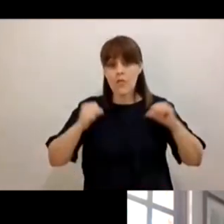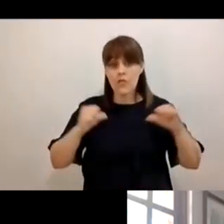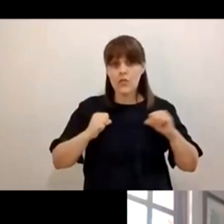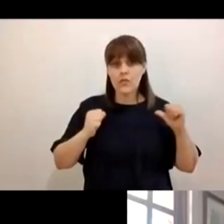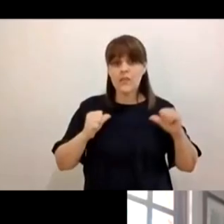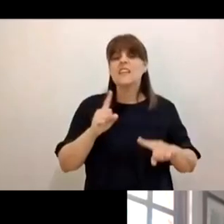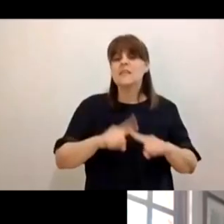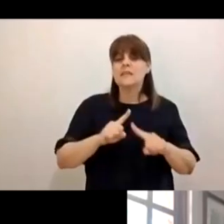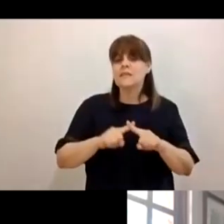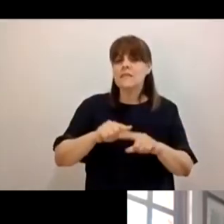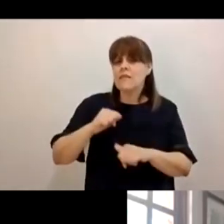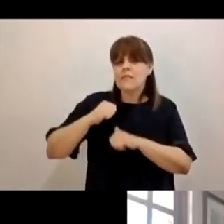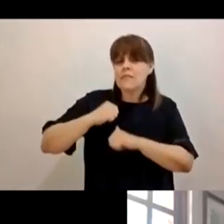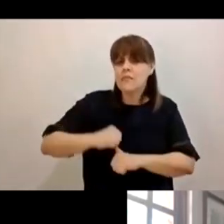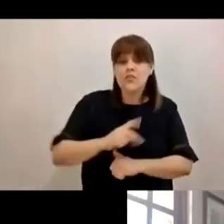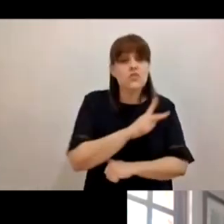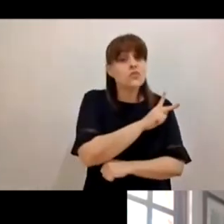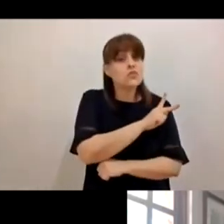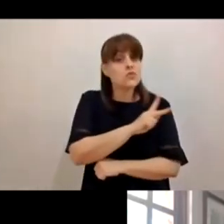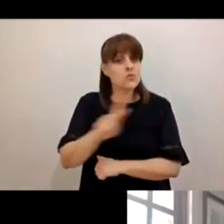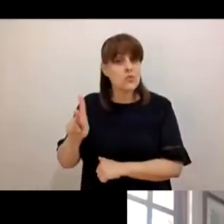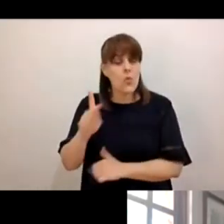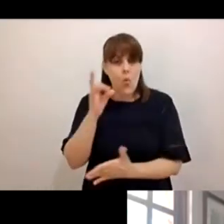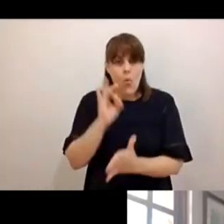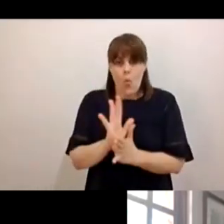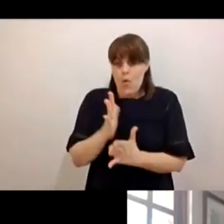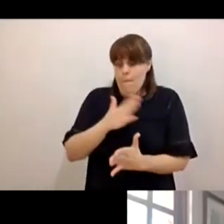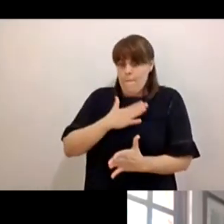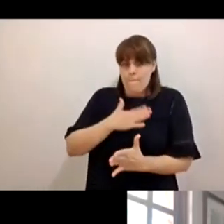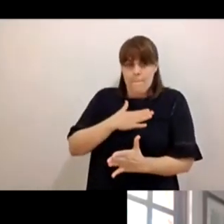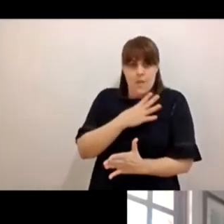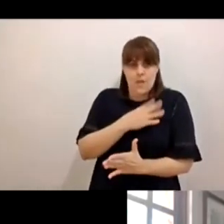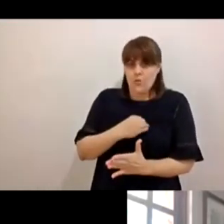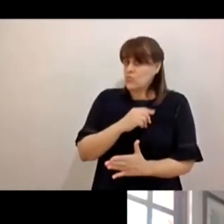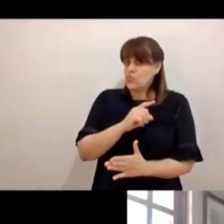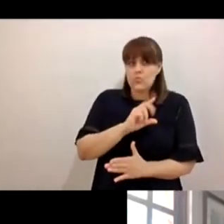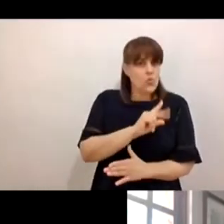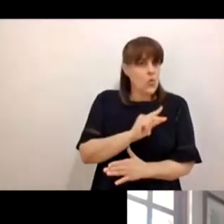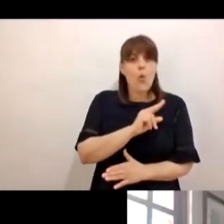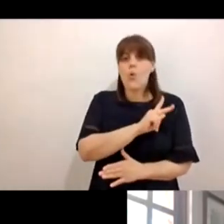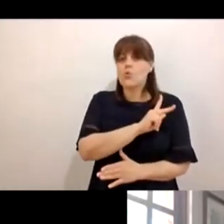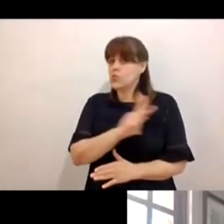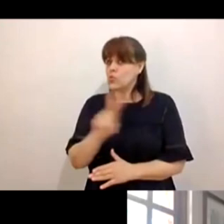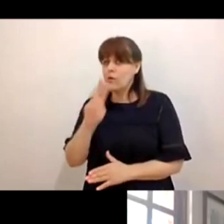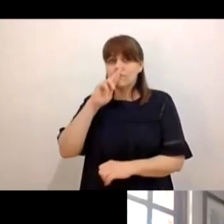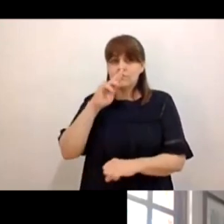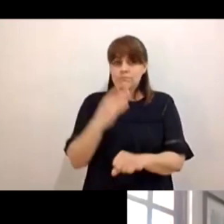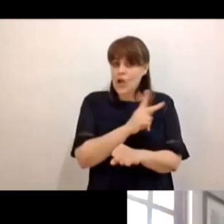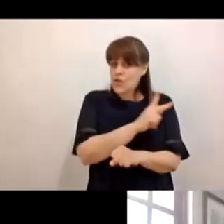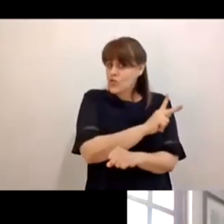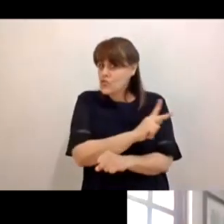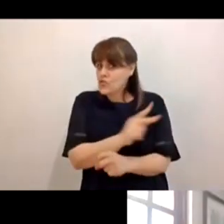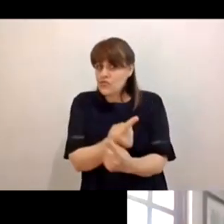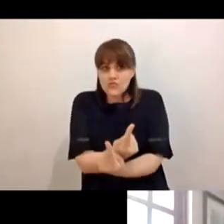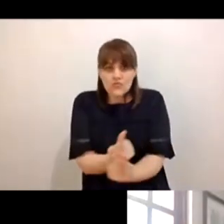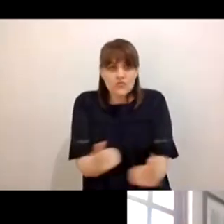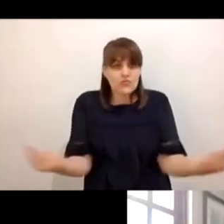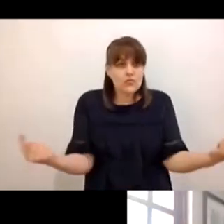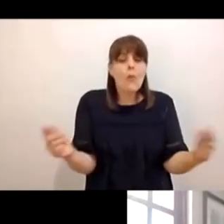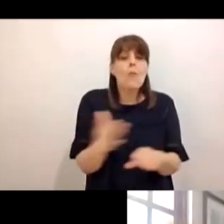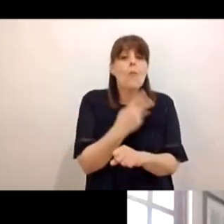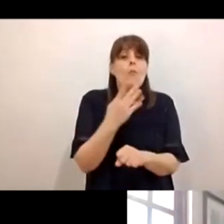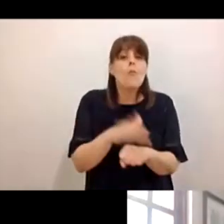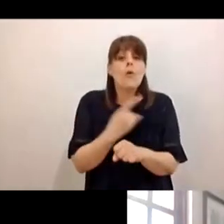que importar los hijos y las hijas de todos no solo los de nosotros porque al final pues el entorno en que están viviendo